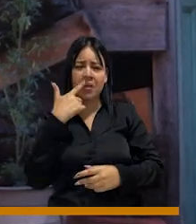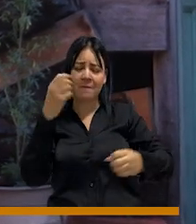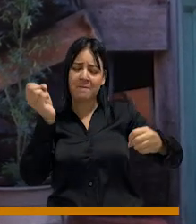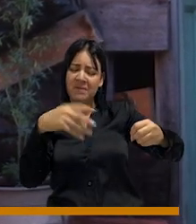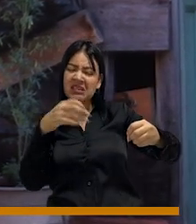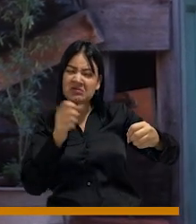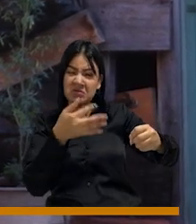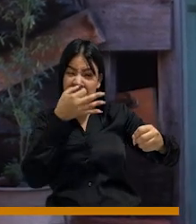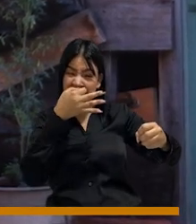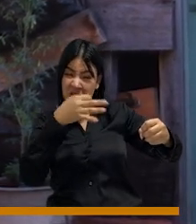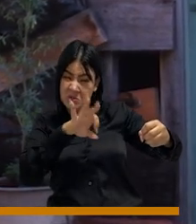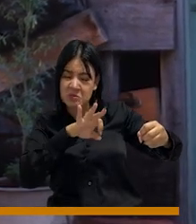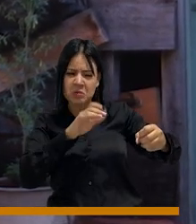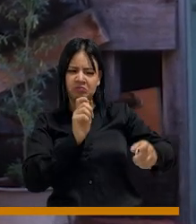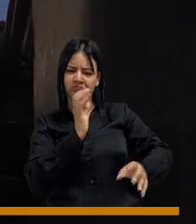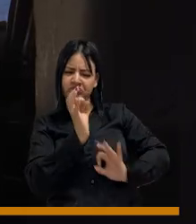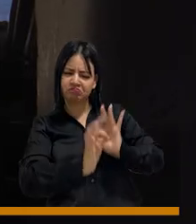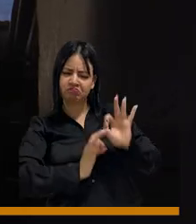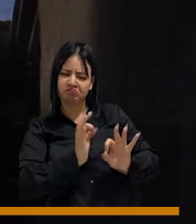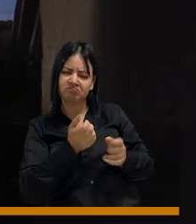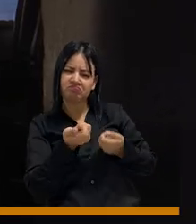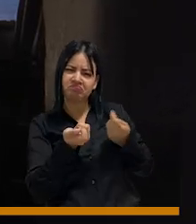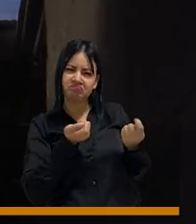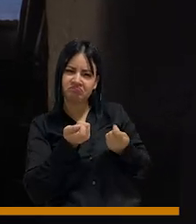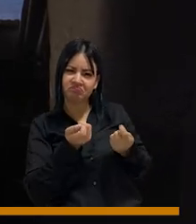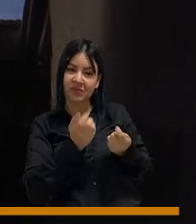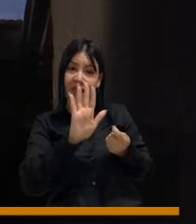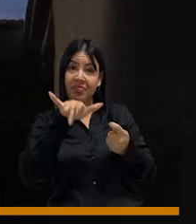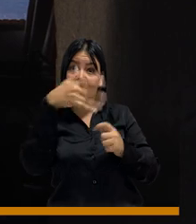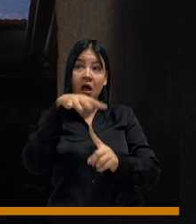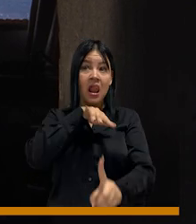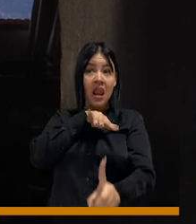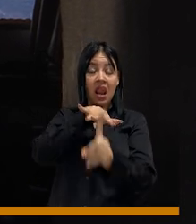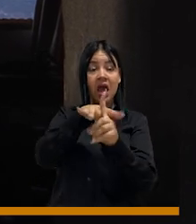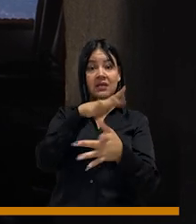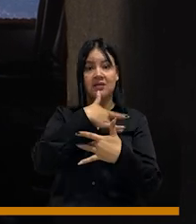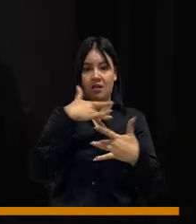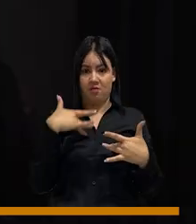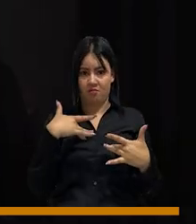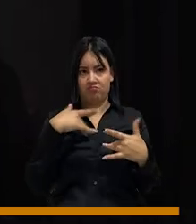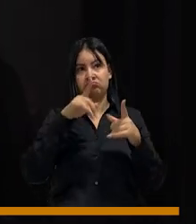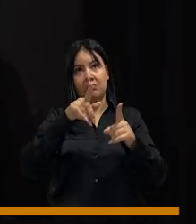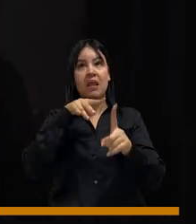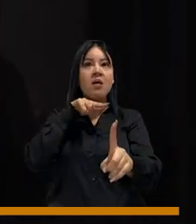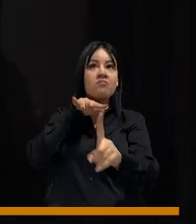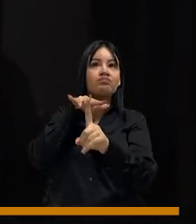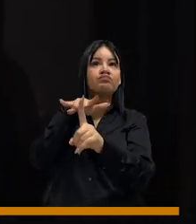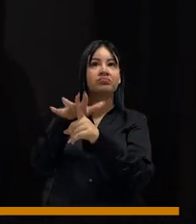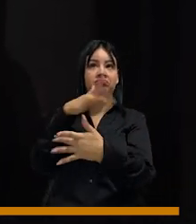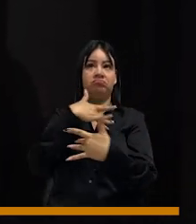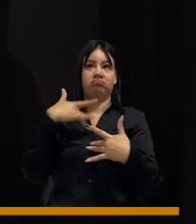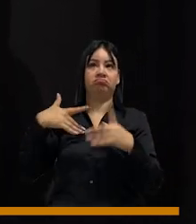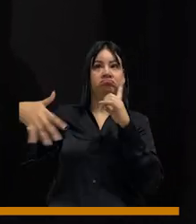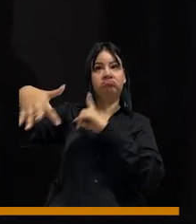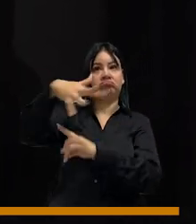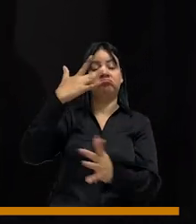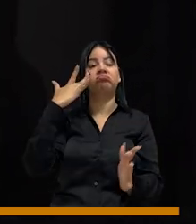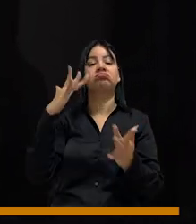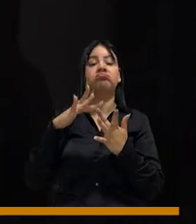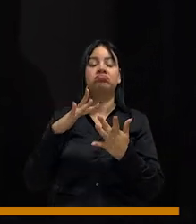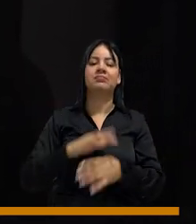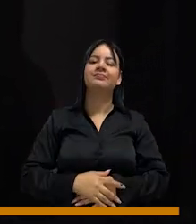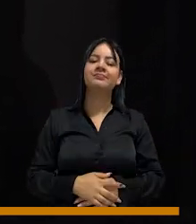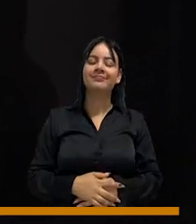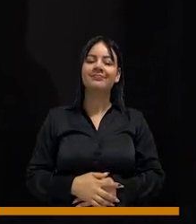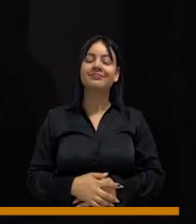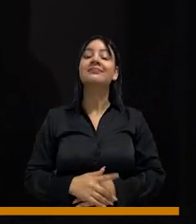orgánicos, residuos líquidos, residuos que tienen una disposición final y que puedan contaminar nuestra salud y la salud ambiental. Necesitamos